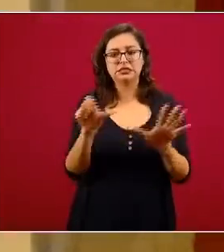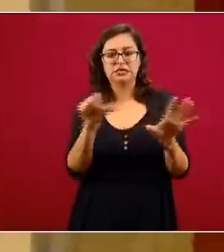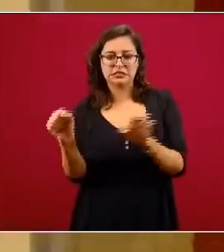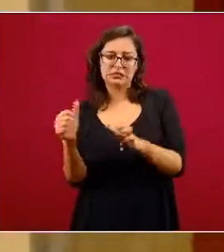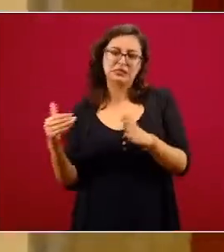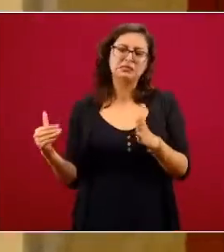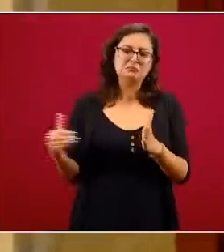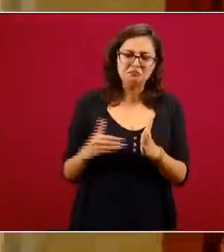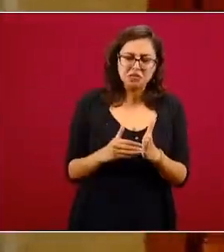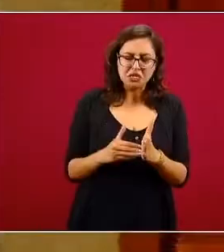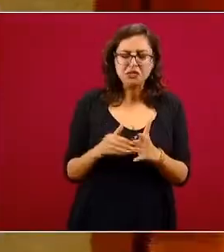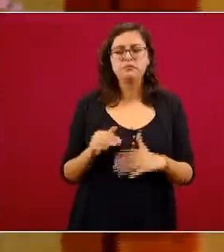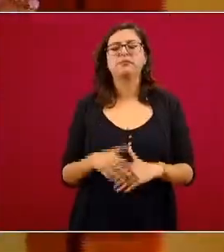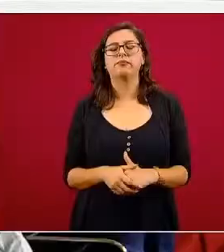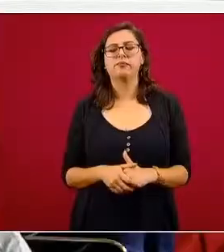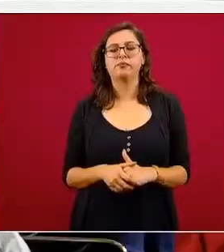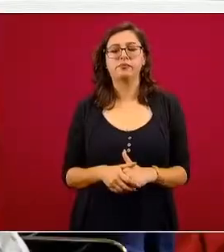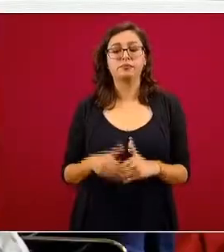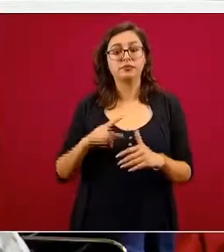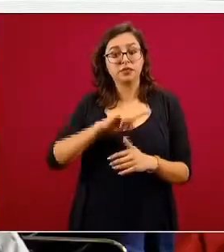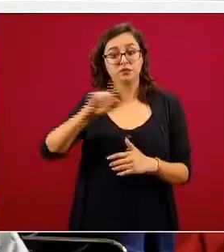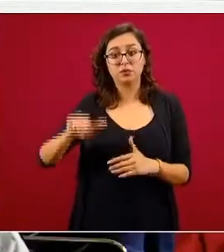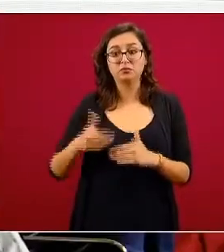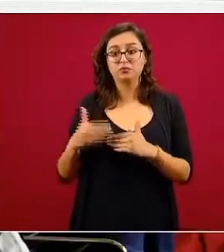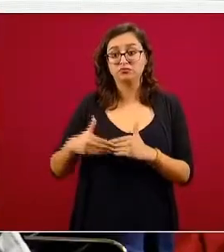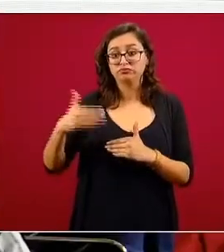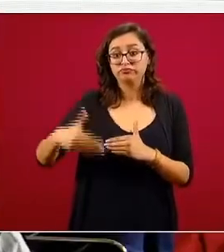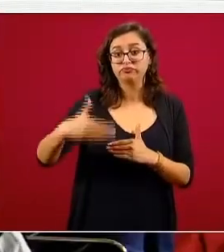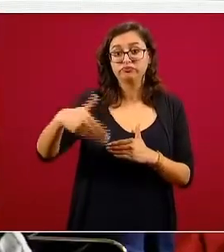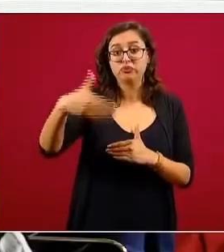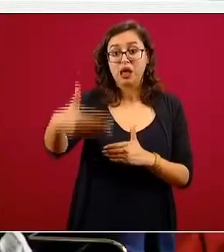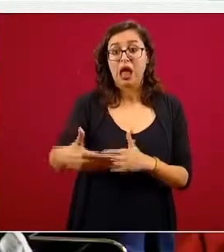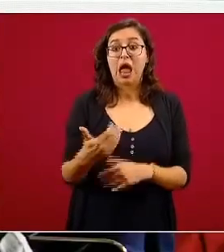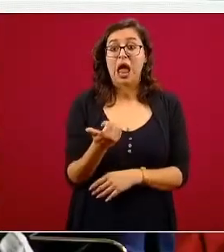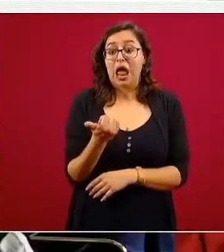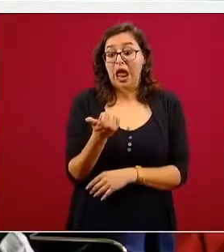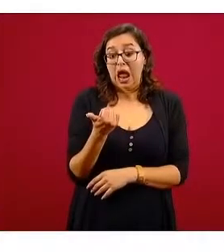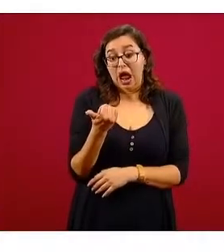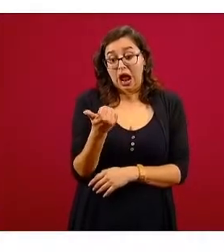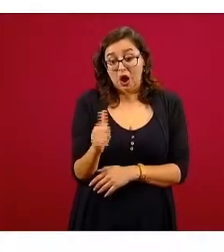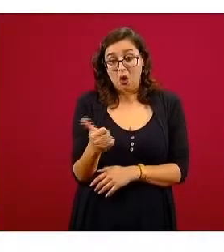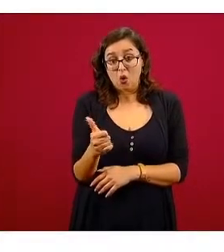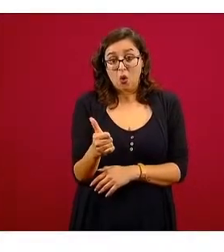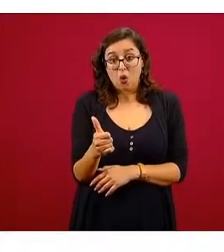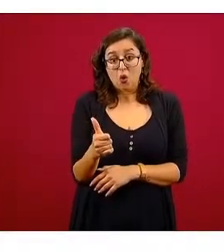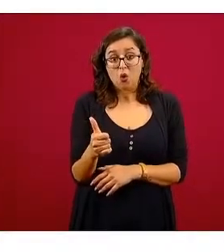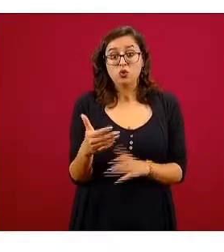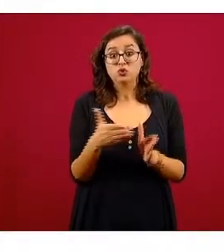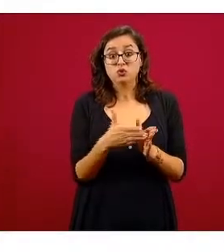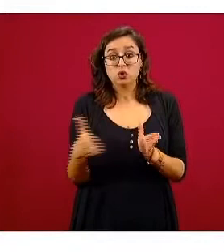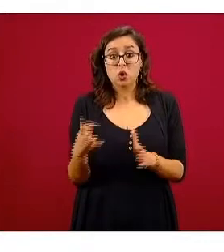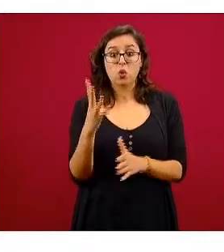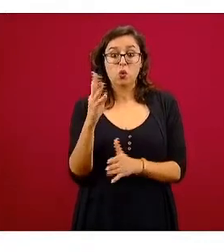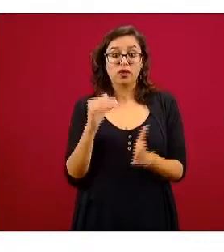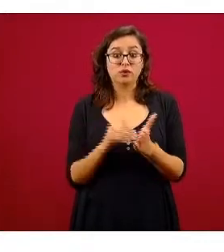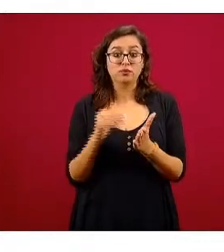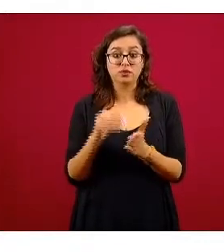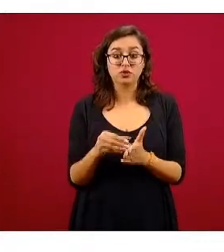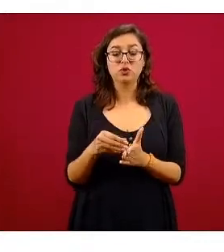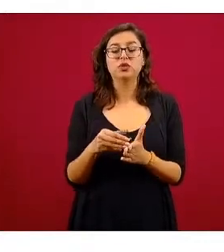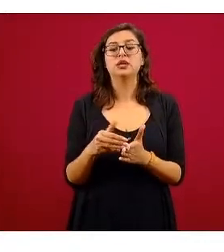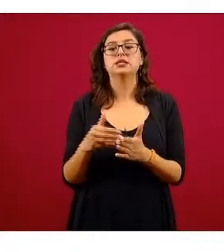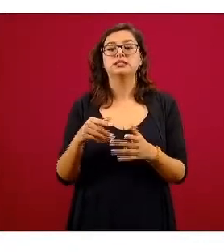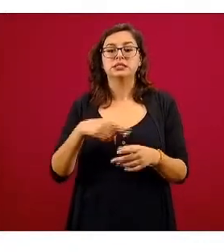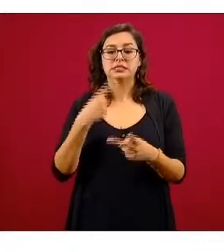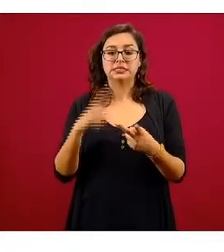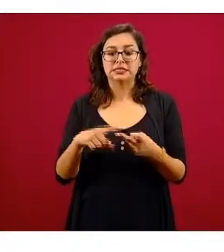3.600.000, número redondo. Y en adelante tenemos que durante todo agosto vamos a recibir estos 4.431.000,